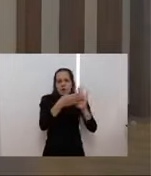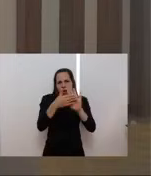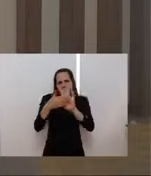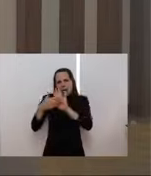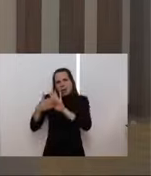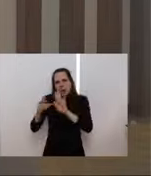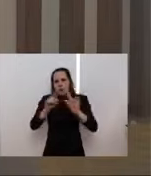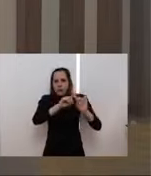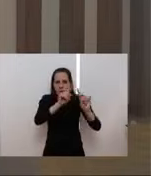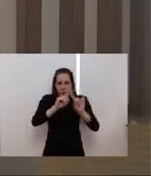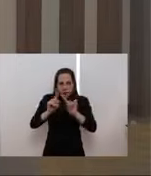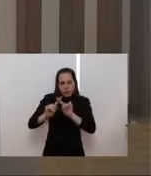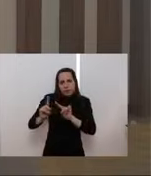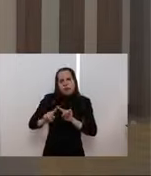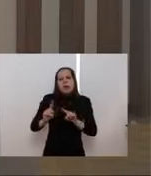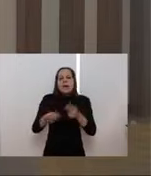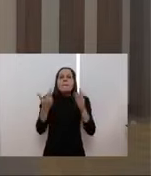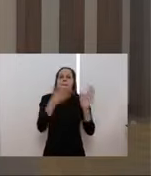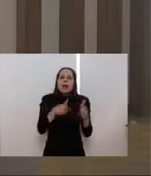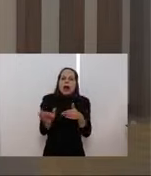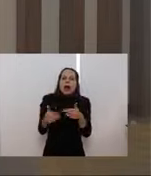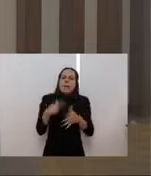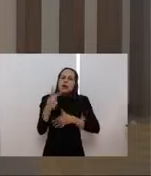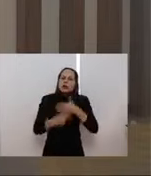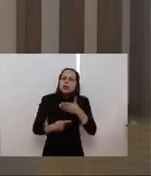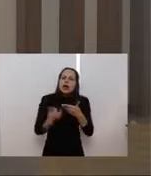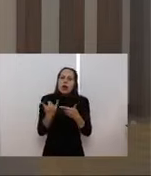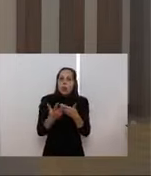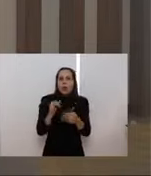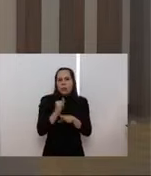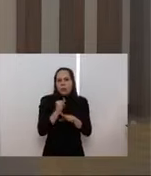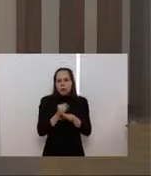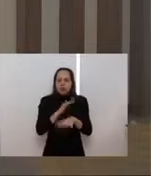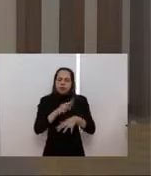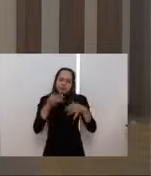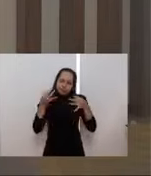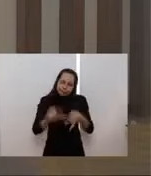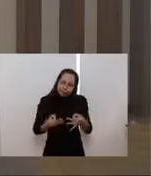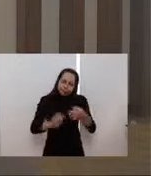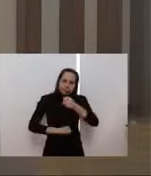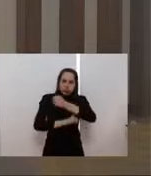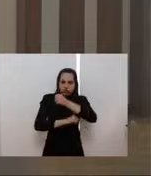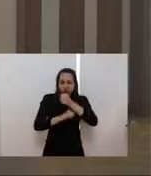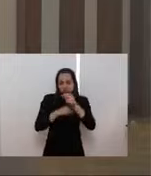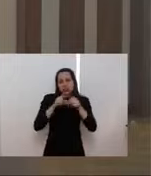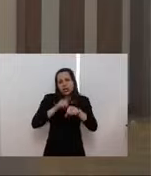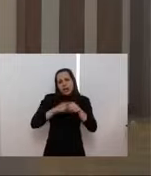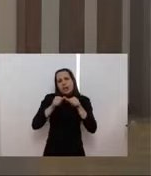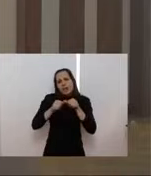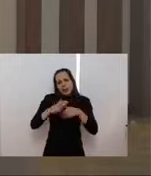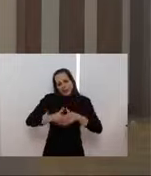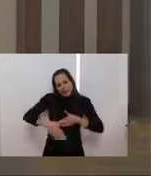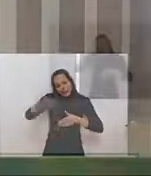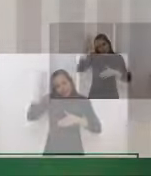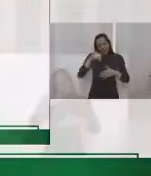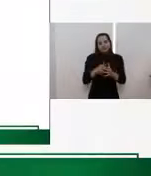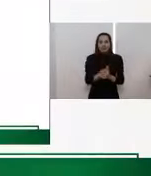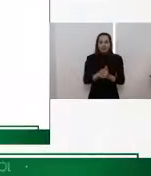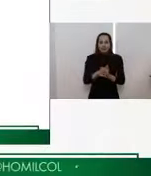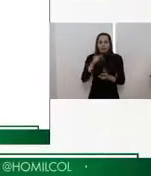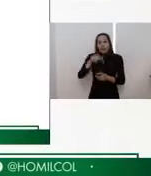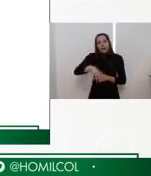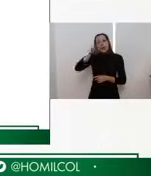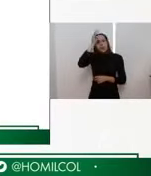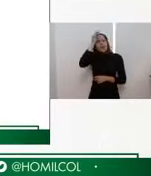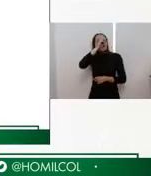programas y proyectos que tenga la institución y garantizar la sostenibilidad de ellos en el largo plazo el hospital militar